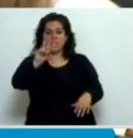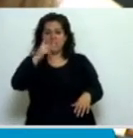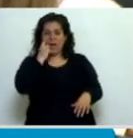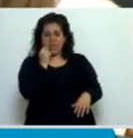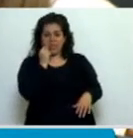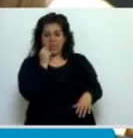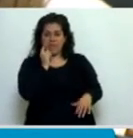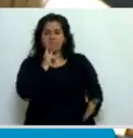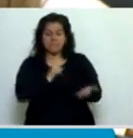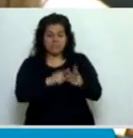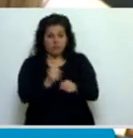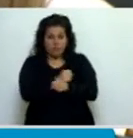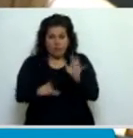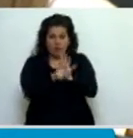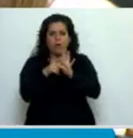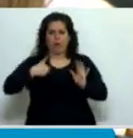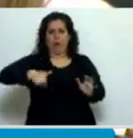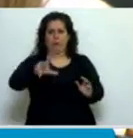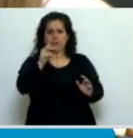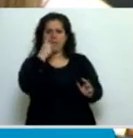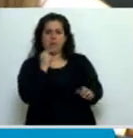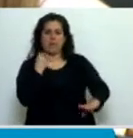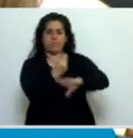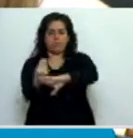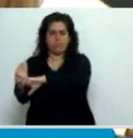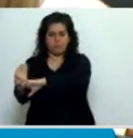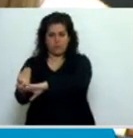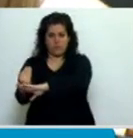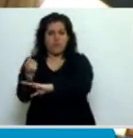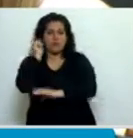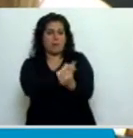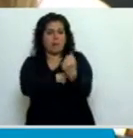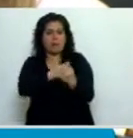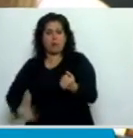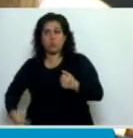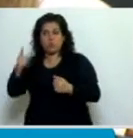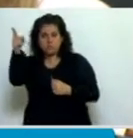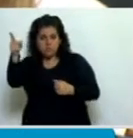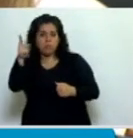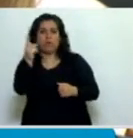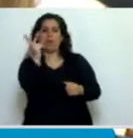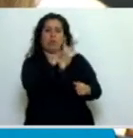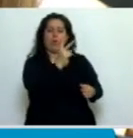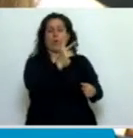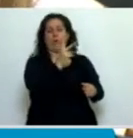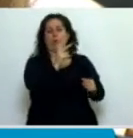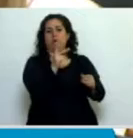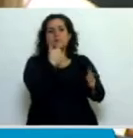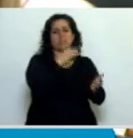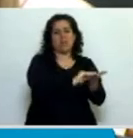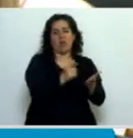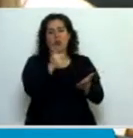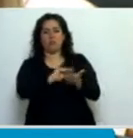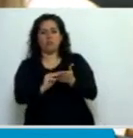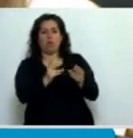sancionara y se promulgara inmediatamente, y que el designado por el Poder Ejecutivo y los 2 designados por la bicameral van a durar